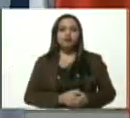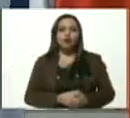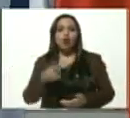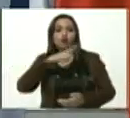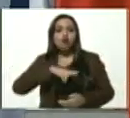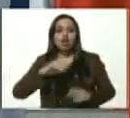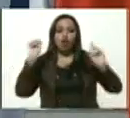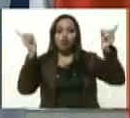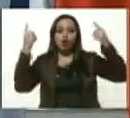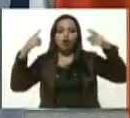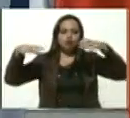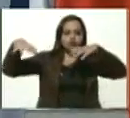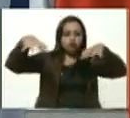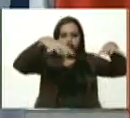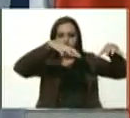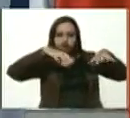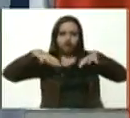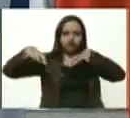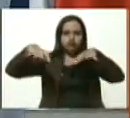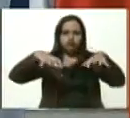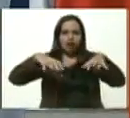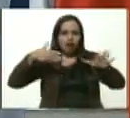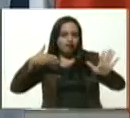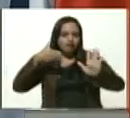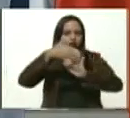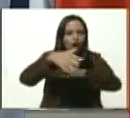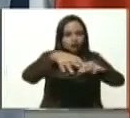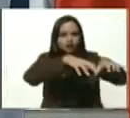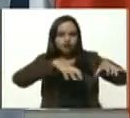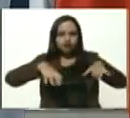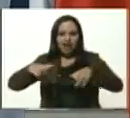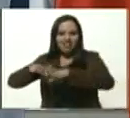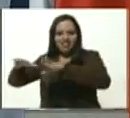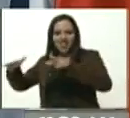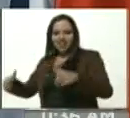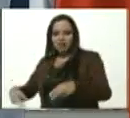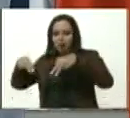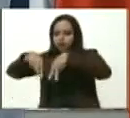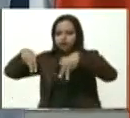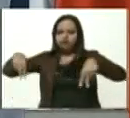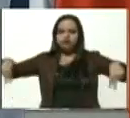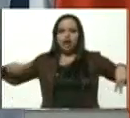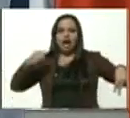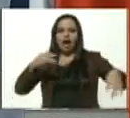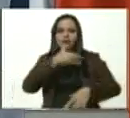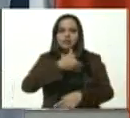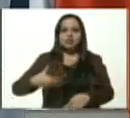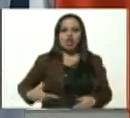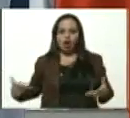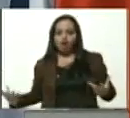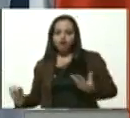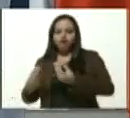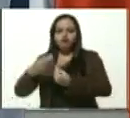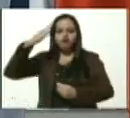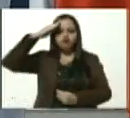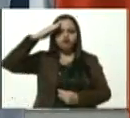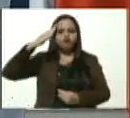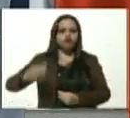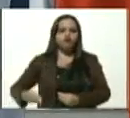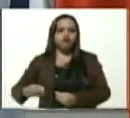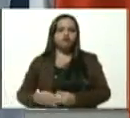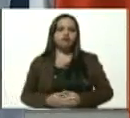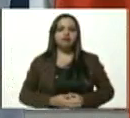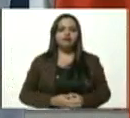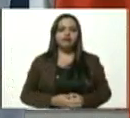utilizando drones que fueron a atacar nada más y nada menos que una tarima presidencial donde estaba el alto mando civil